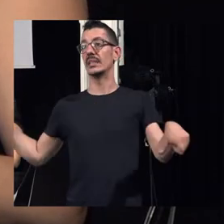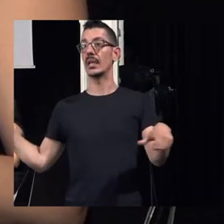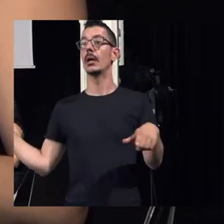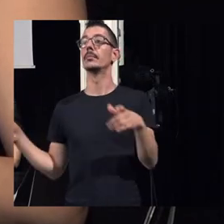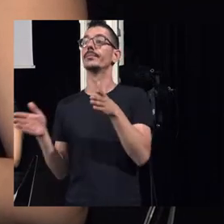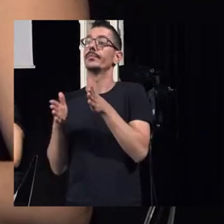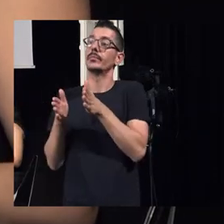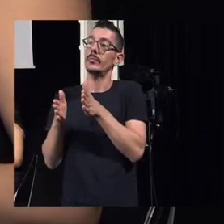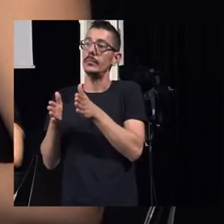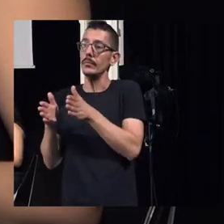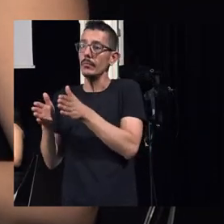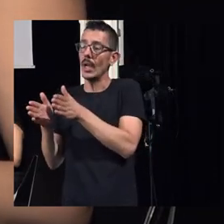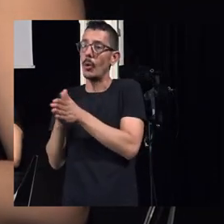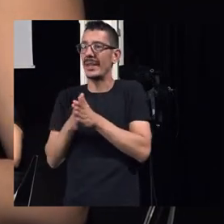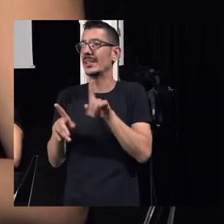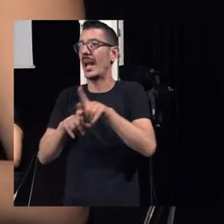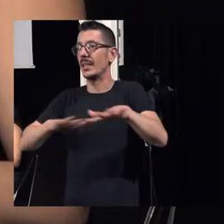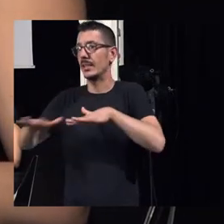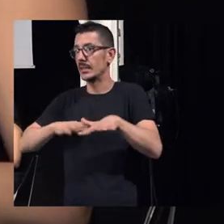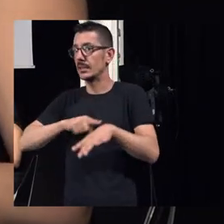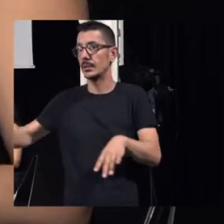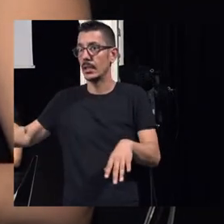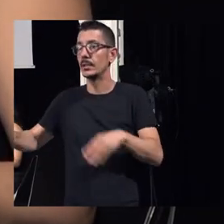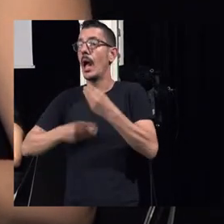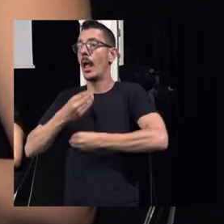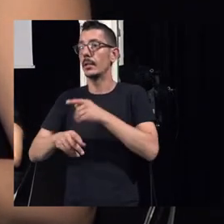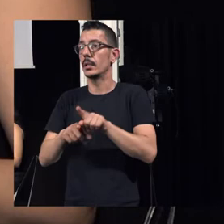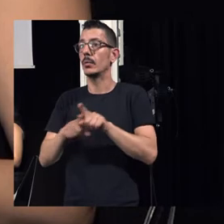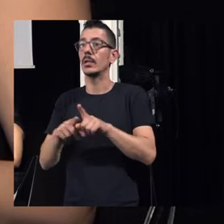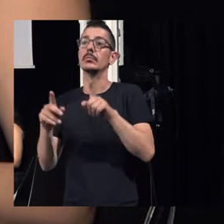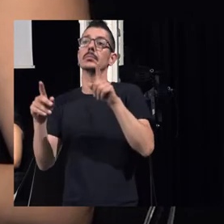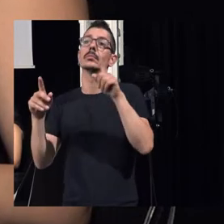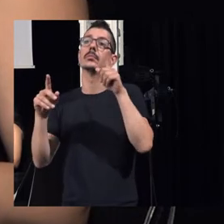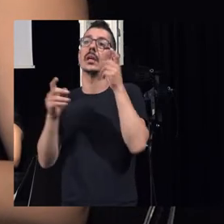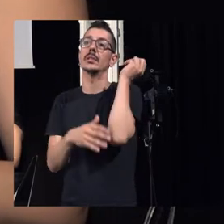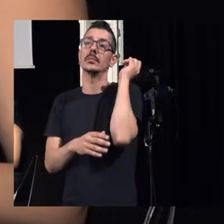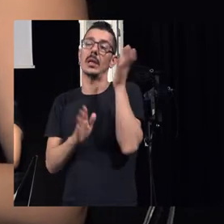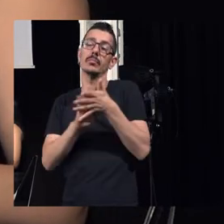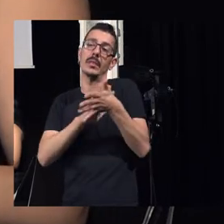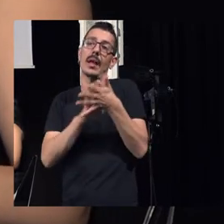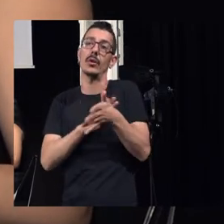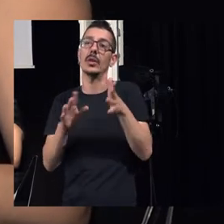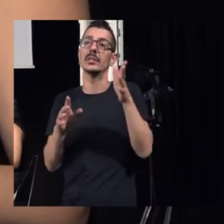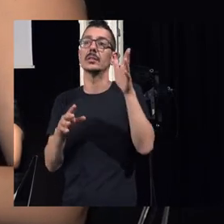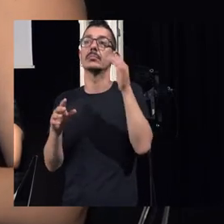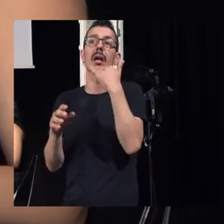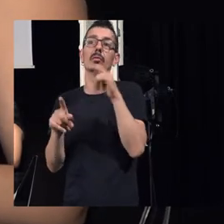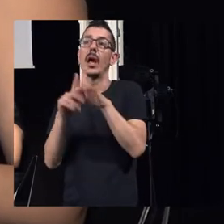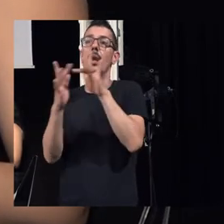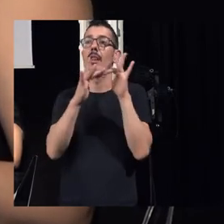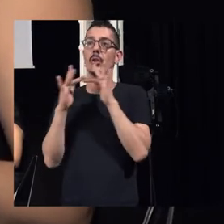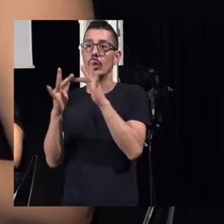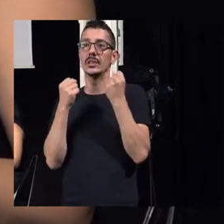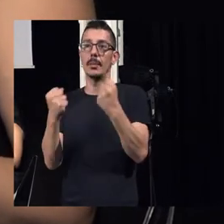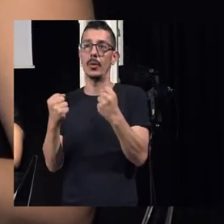y hacen hincapié precisamente en las relaciones de poder entre varias posiciones de sujeto. Es indicativo de alguna cosa que esta